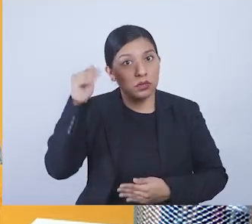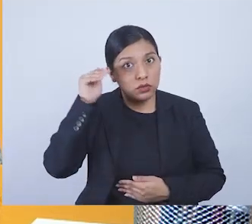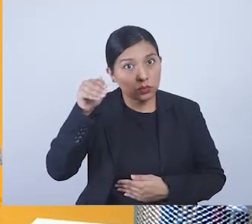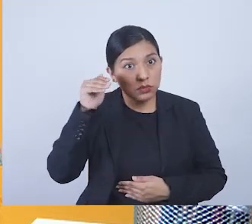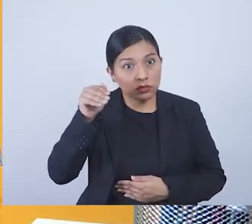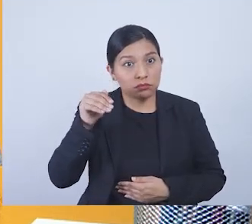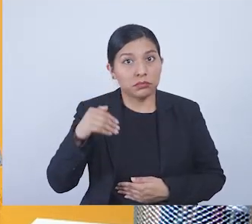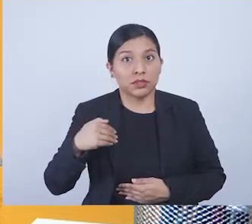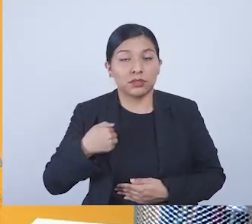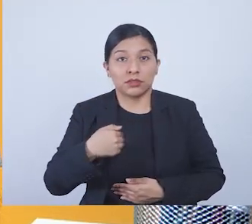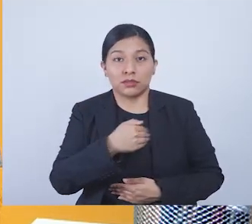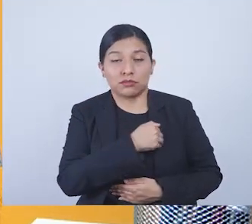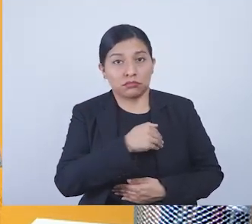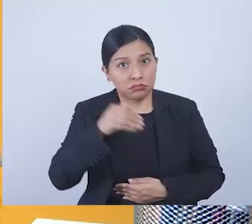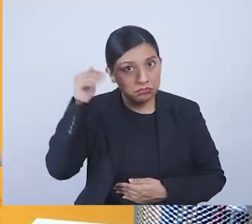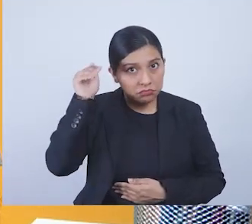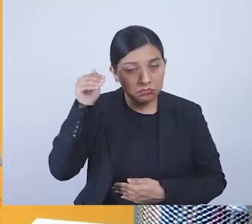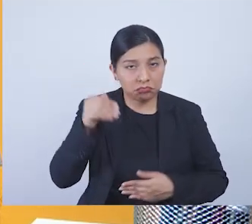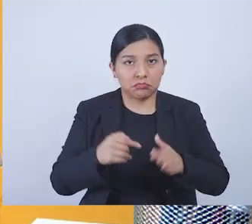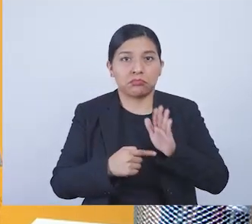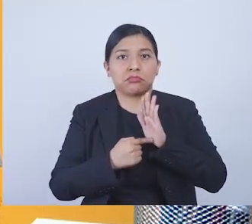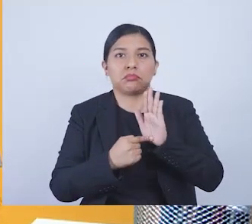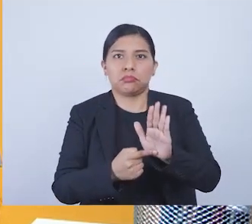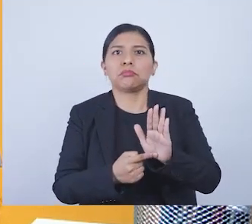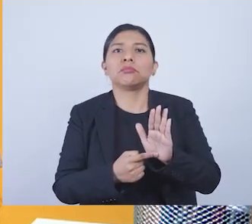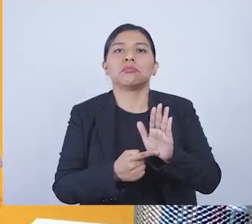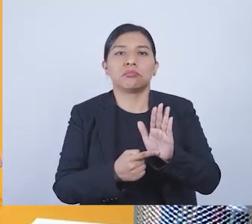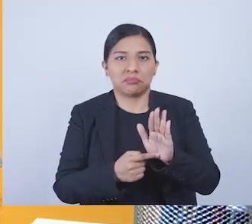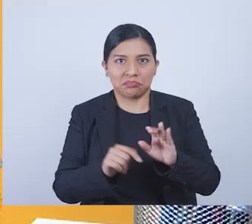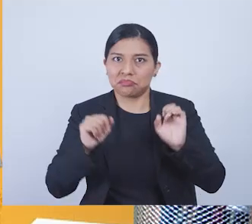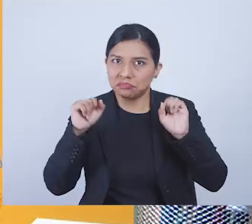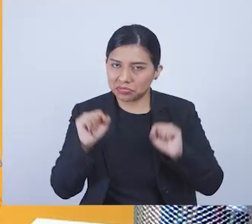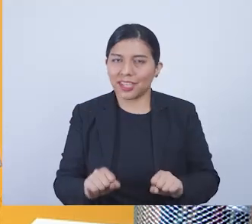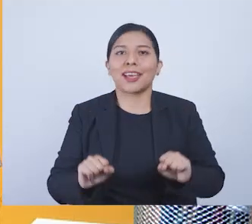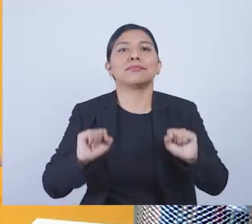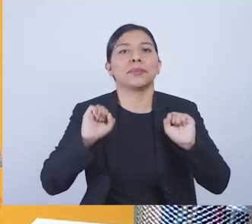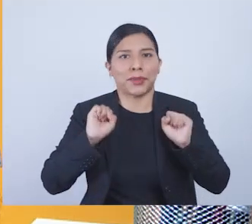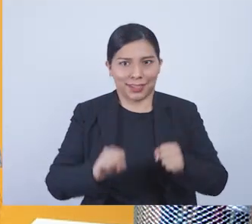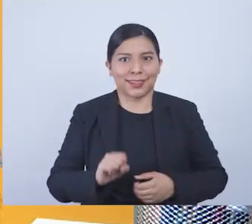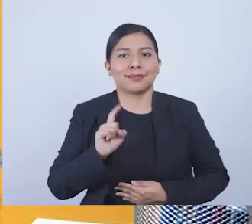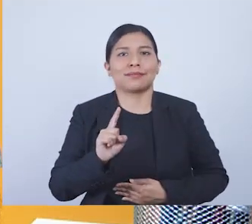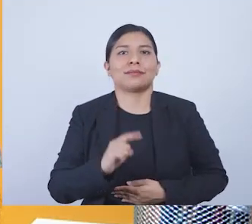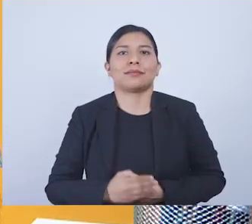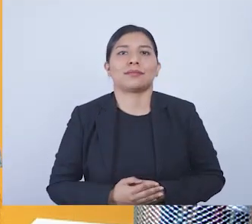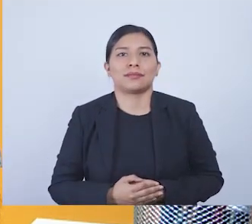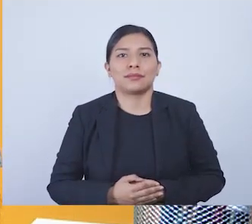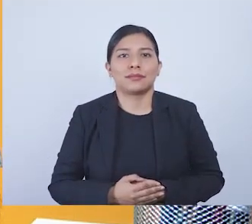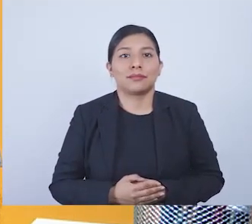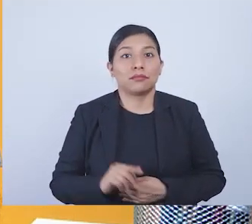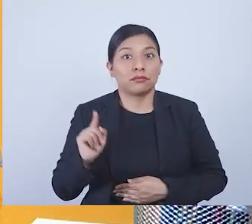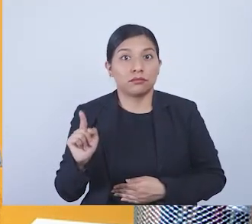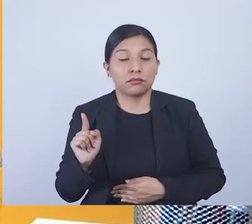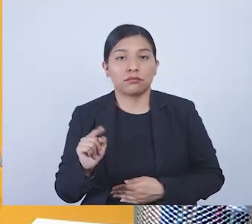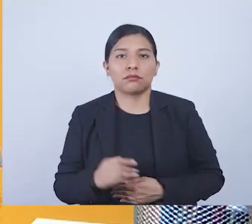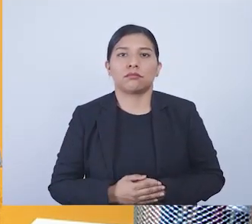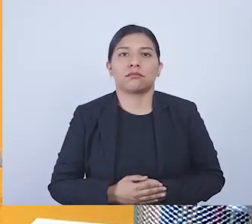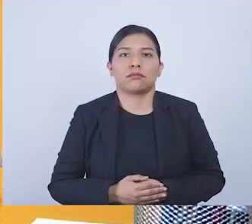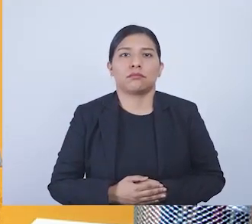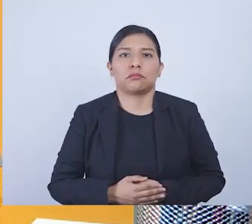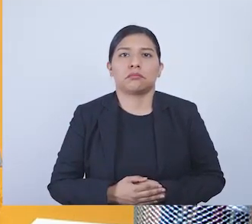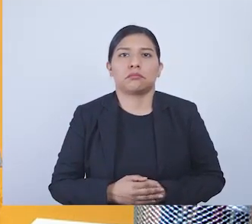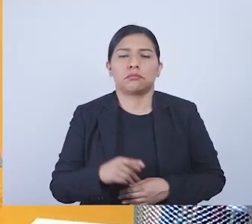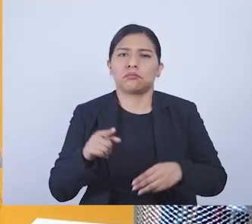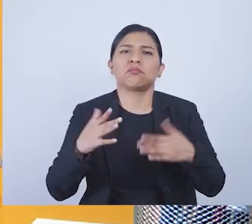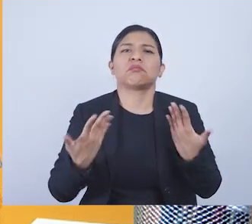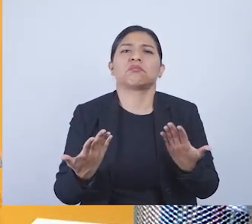del Ministerio de Educación, vemos viabilidad, vemos factibilidad de que él como funcionario intermedio nos lleve